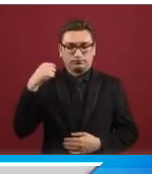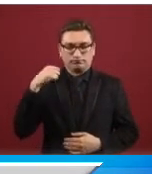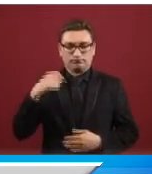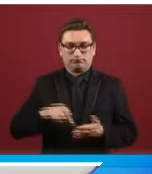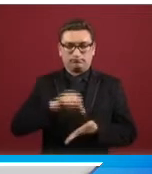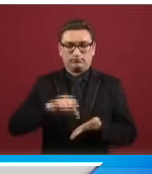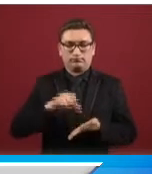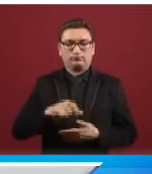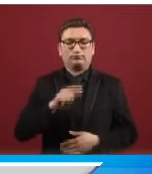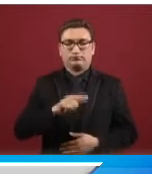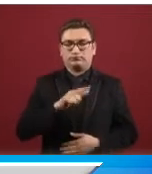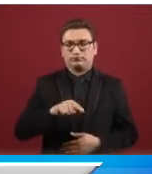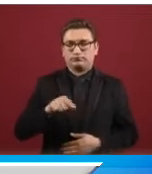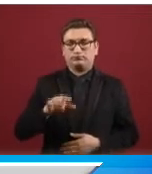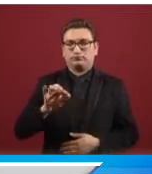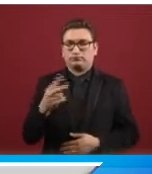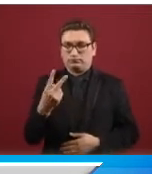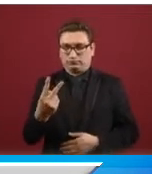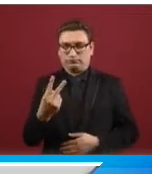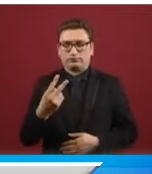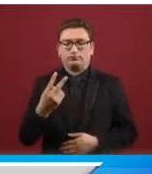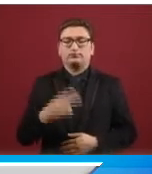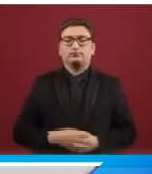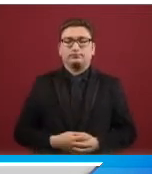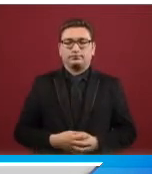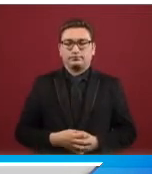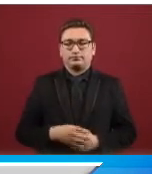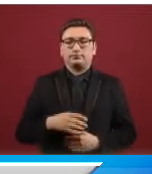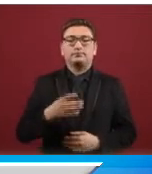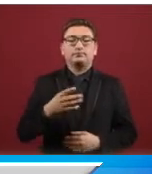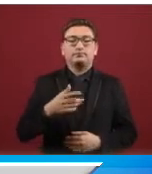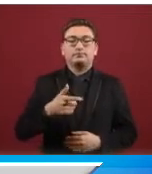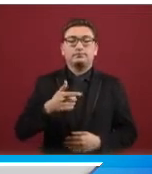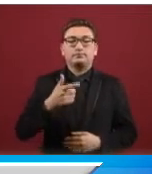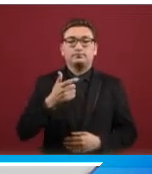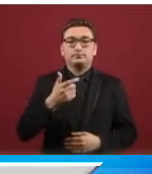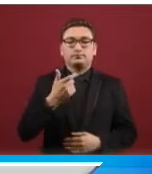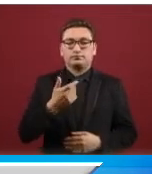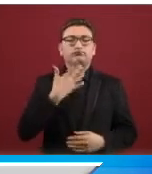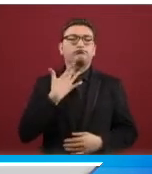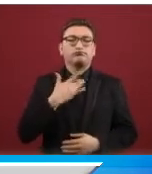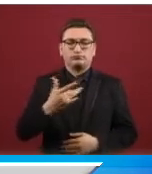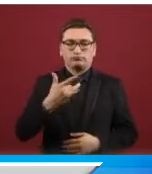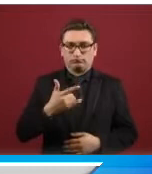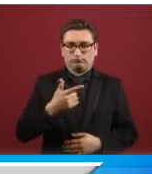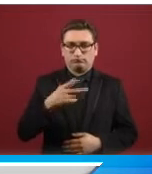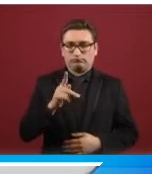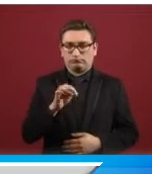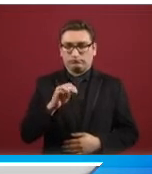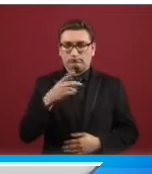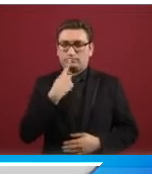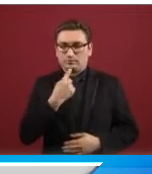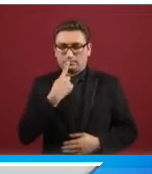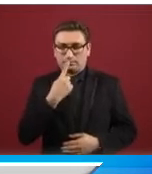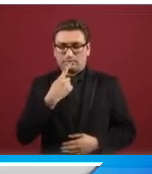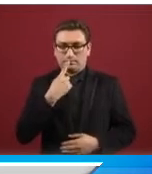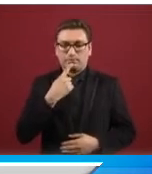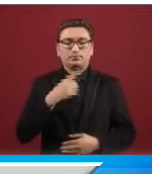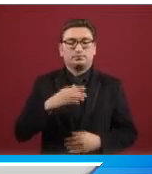LP estacionario marca Grupo Nieto a 10.46 por litro. A precio bajo, gasolina regular marca La Gas